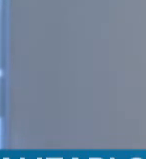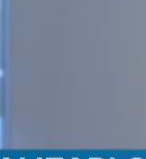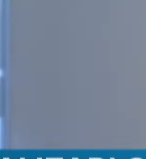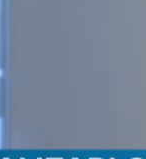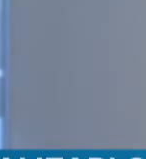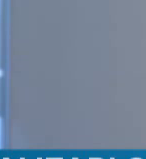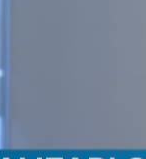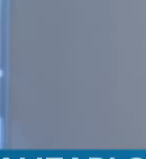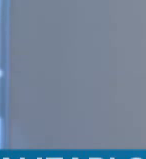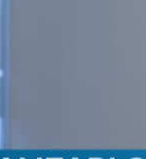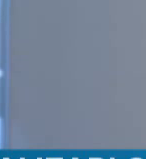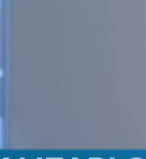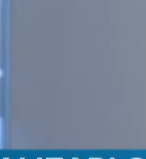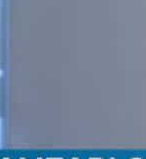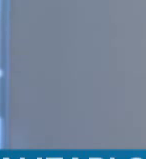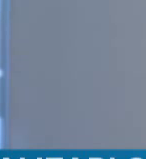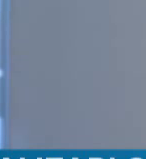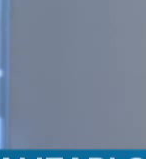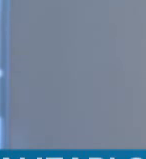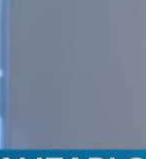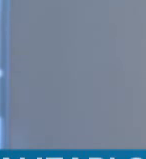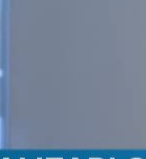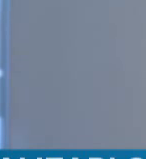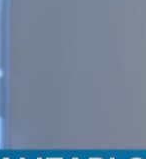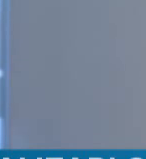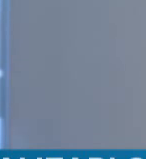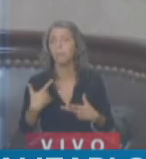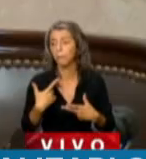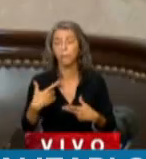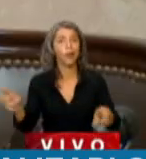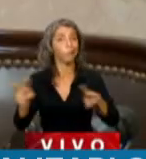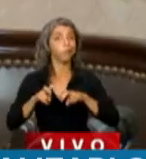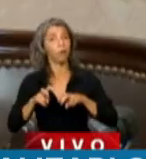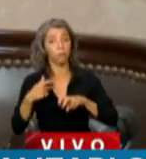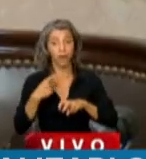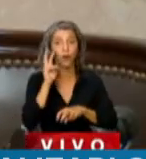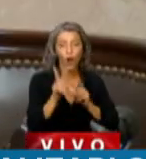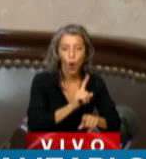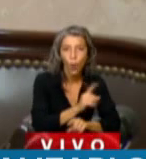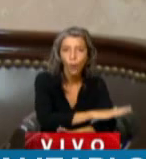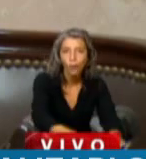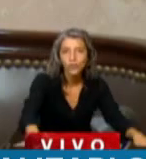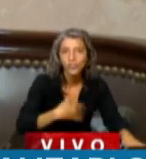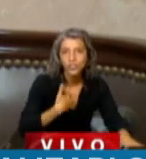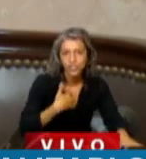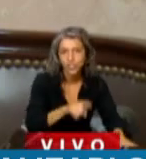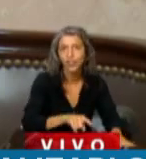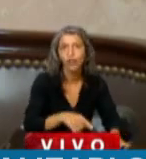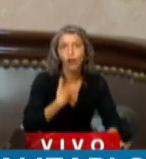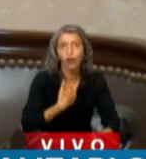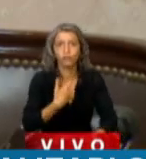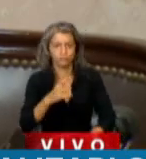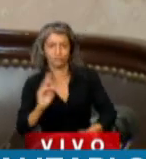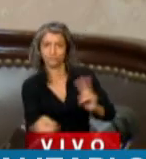pero no es solo una discusión que tenemos que llevar adelante los que estamos de acuerdo con las políticas de memoria, verdad, justicia, los que somos kirchneristas, los que